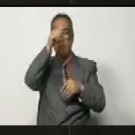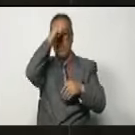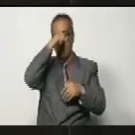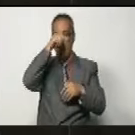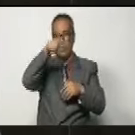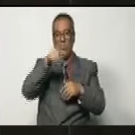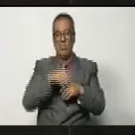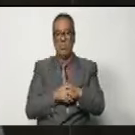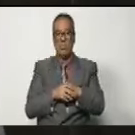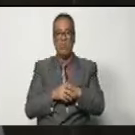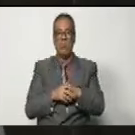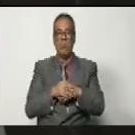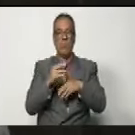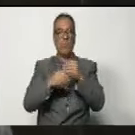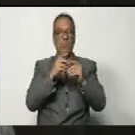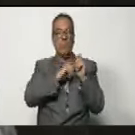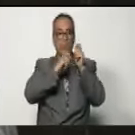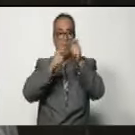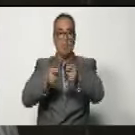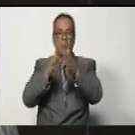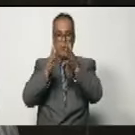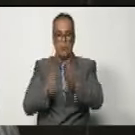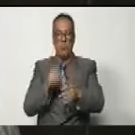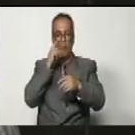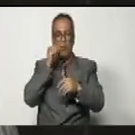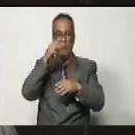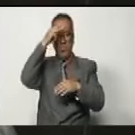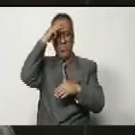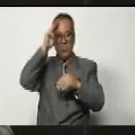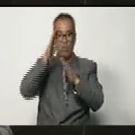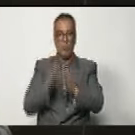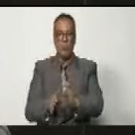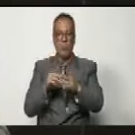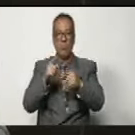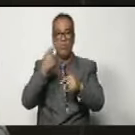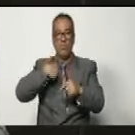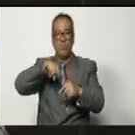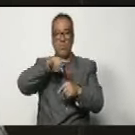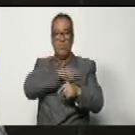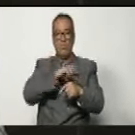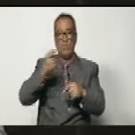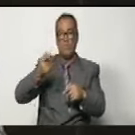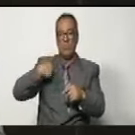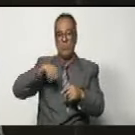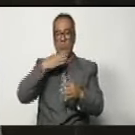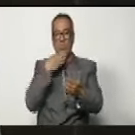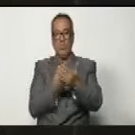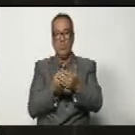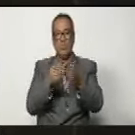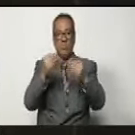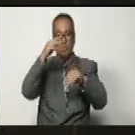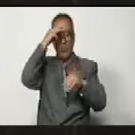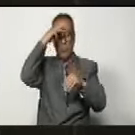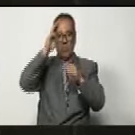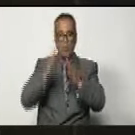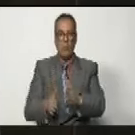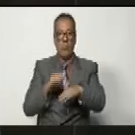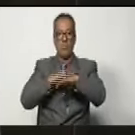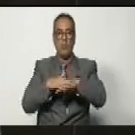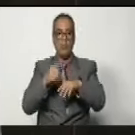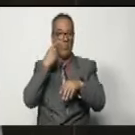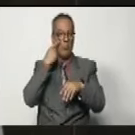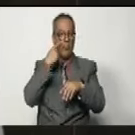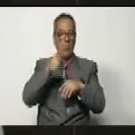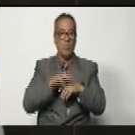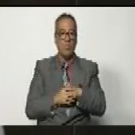domingo de habérsele otorgado la nacionalidad. Yo creo que es un gesto que nosotros tenemos que agradecer con México, porque hay una